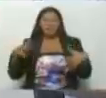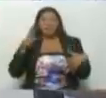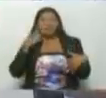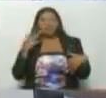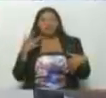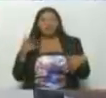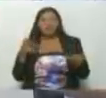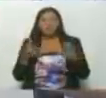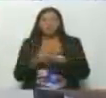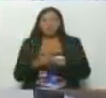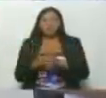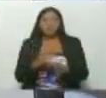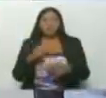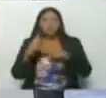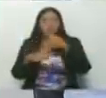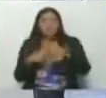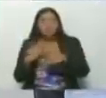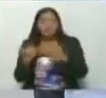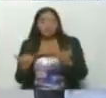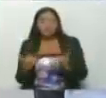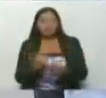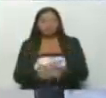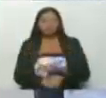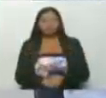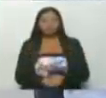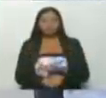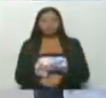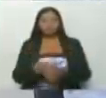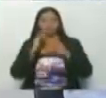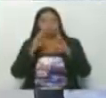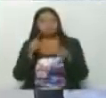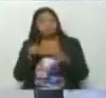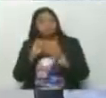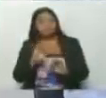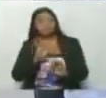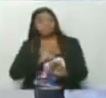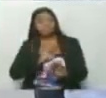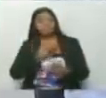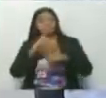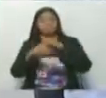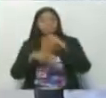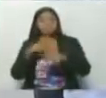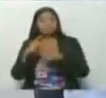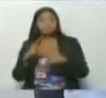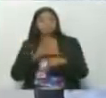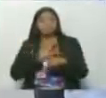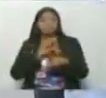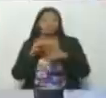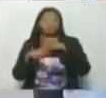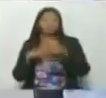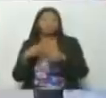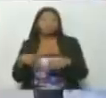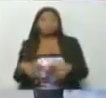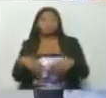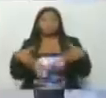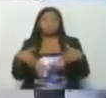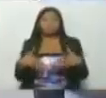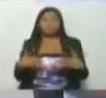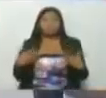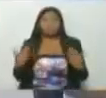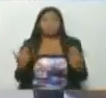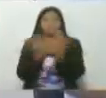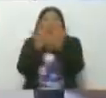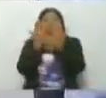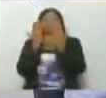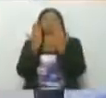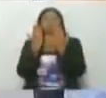se ha producido y resulta que ese proceso de producción de riqueza se cortó